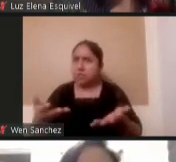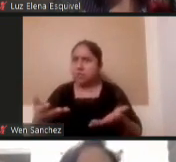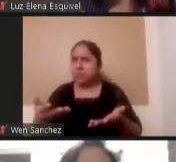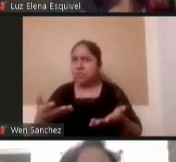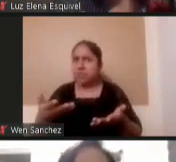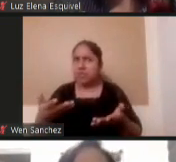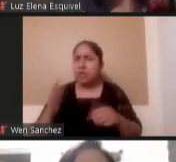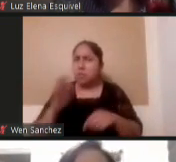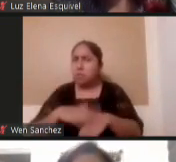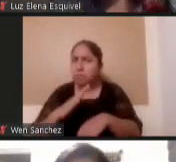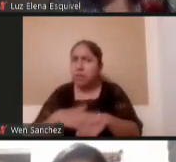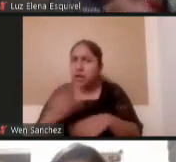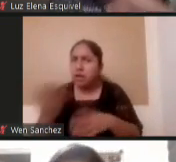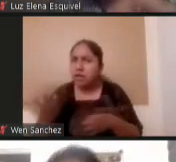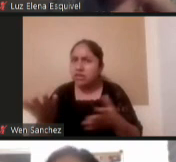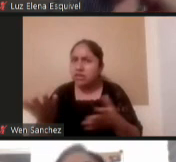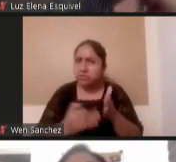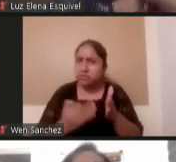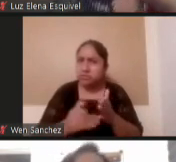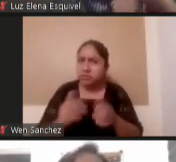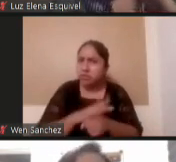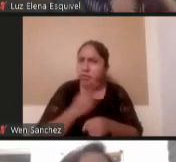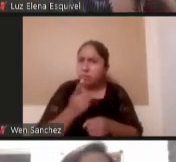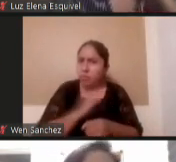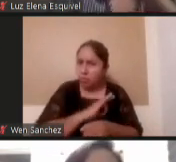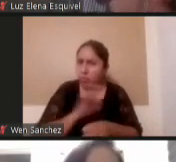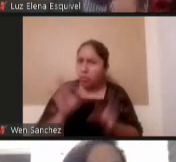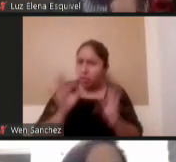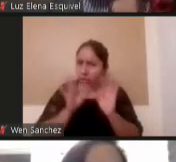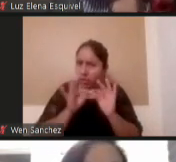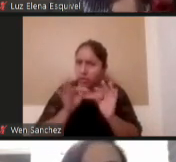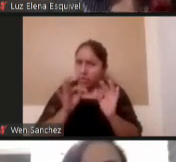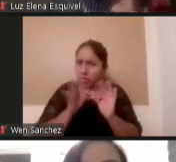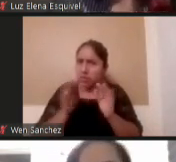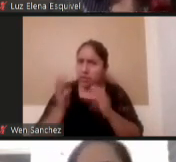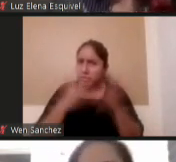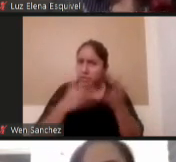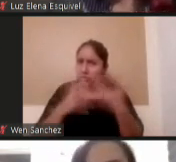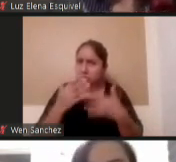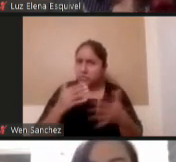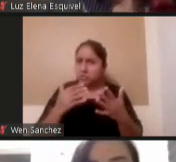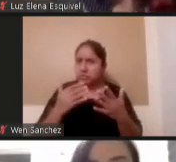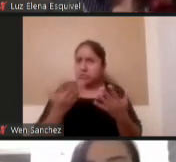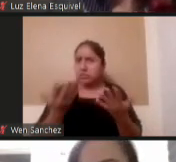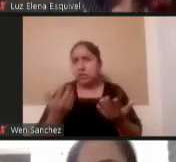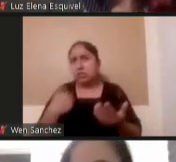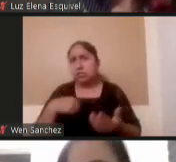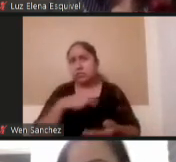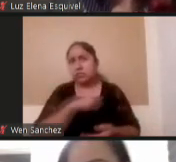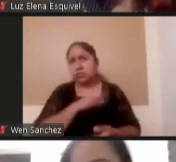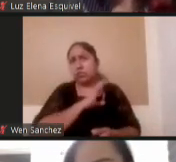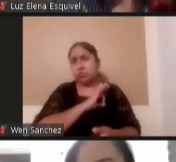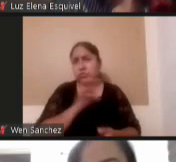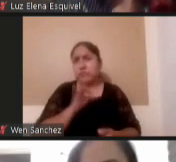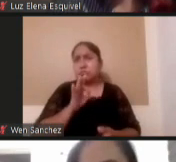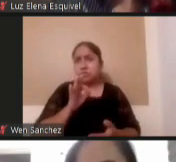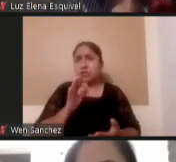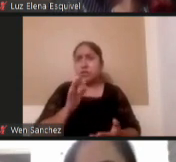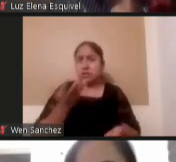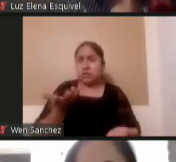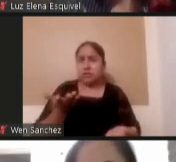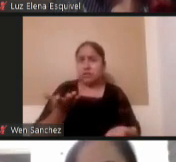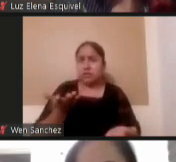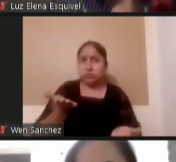agradecería mucho se nos comparta esa información y se nos haga partícipes en medida de lo posible, sobre todo a la Comisión